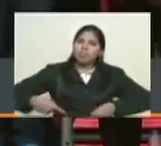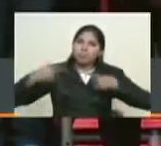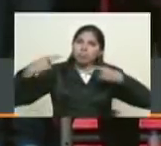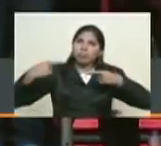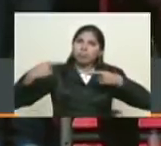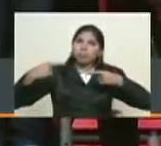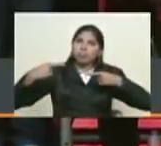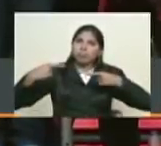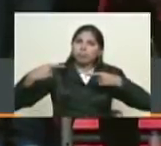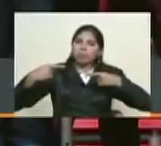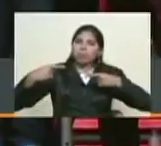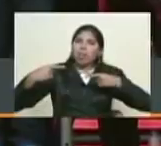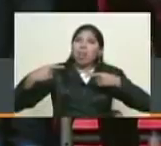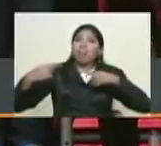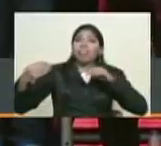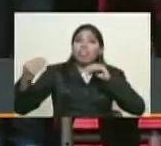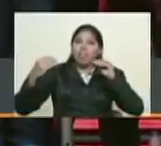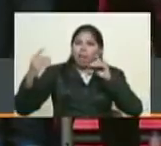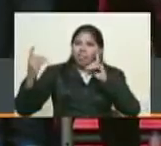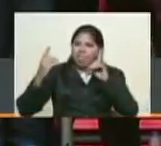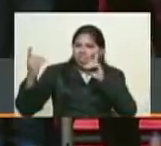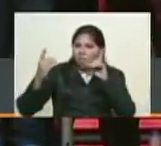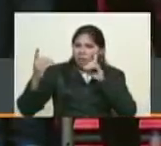Vamos a un debate presidencial, Henry Falcón.